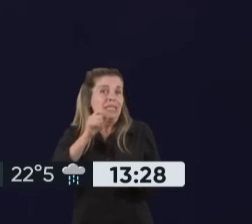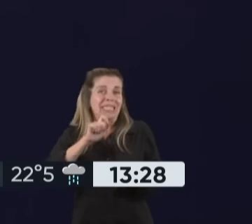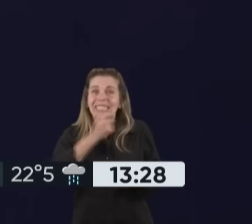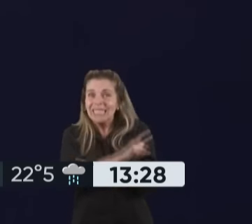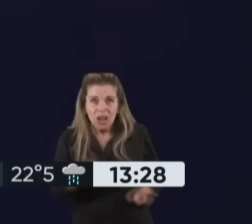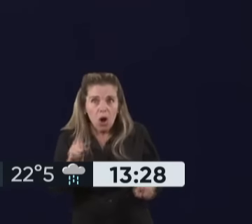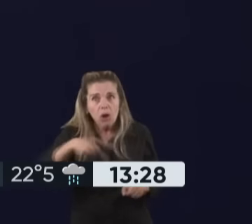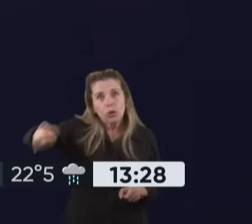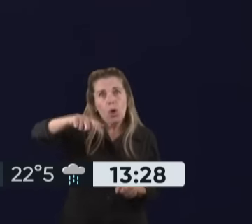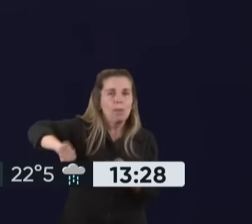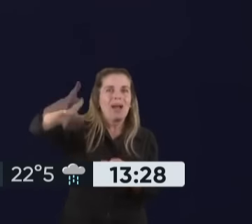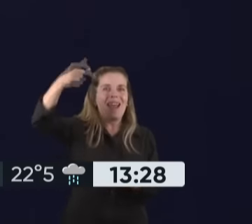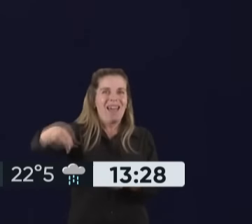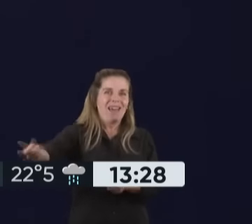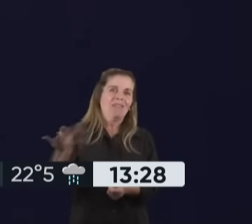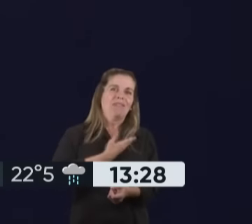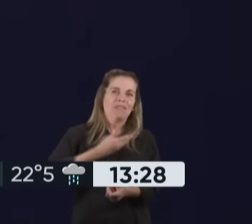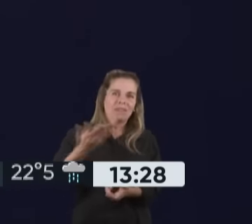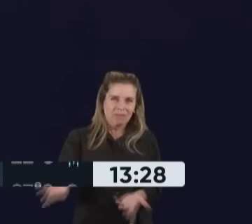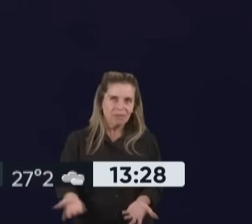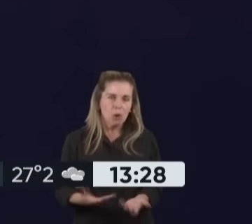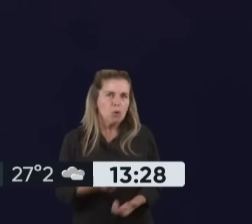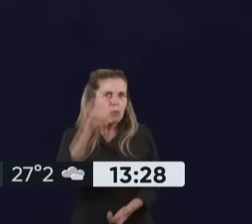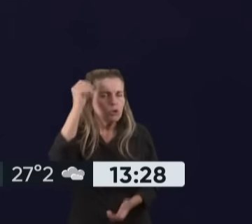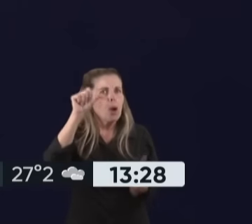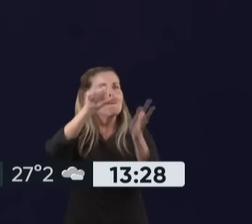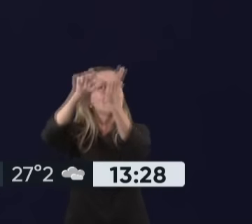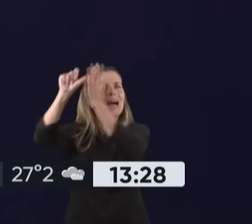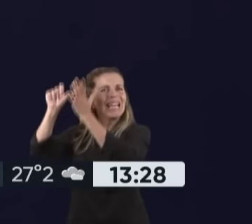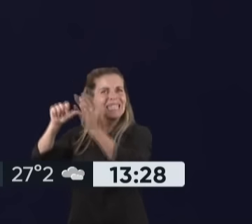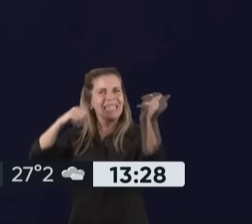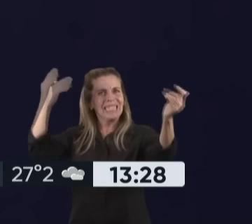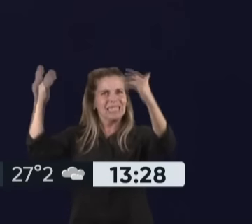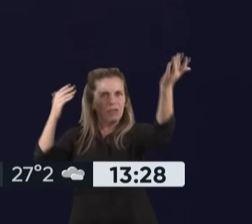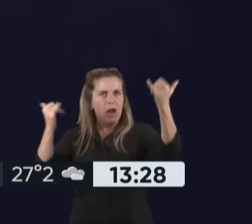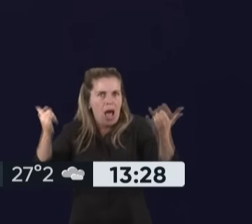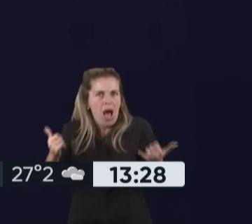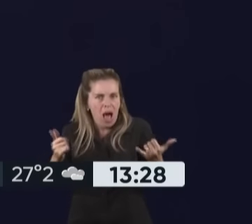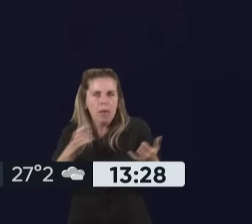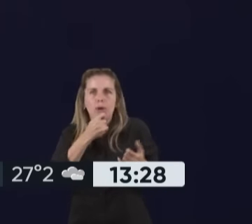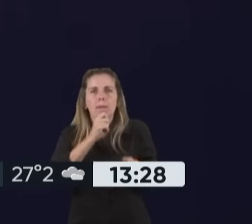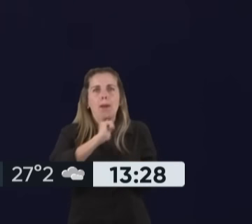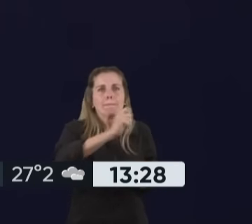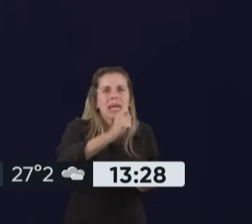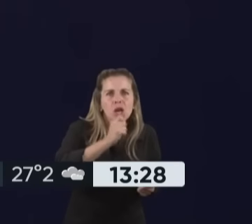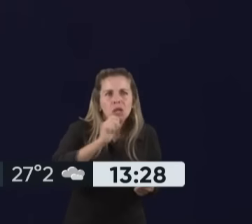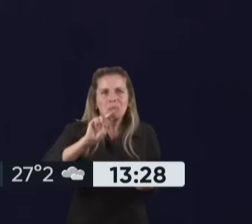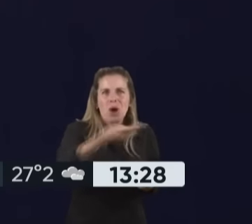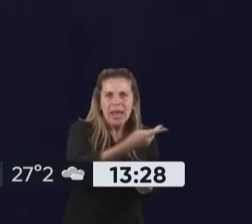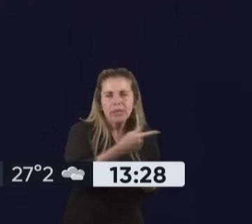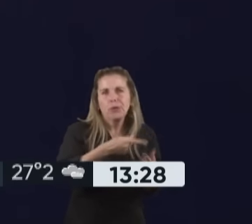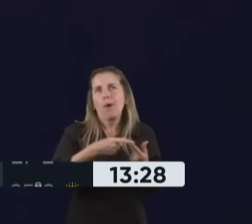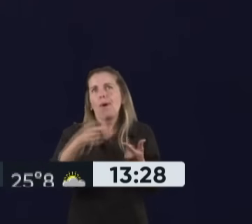gana, como lamentablemente pasa en algunos países donde matan periodistas,